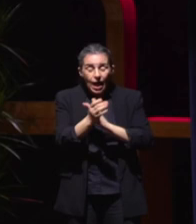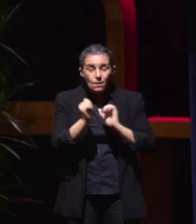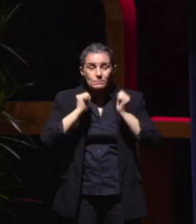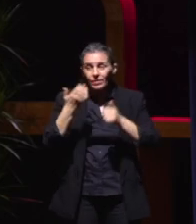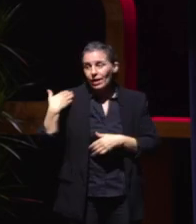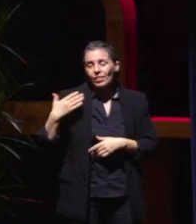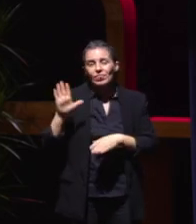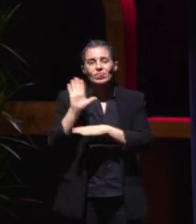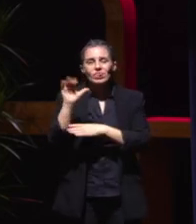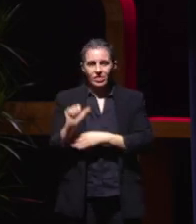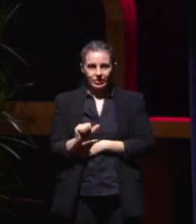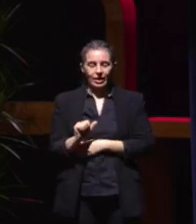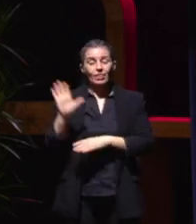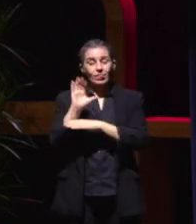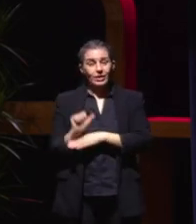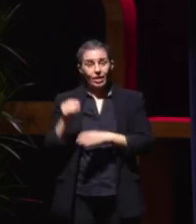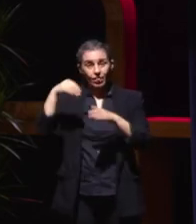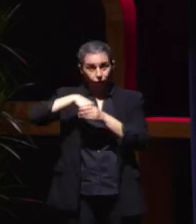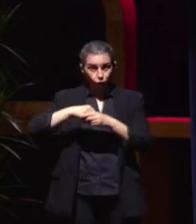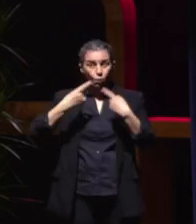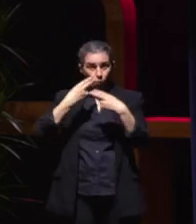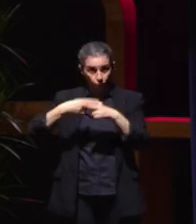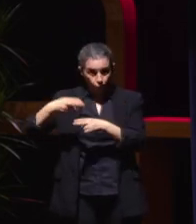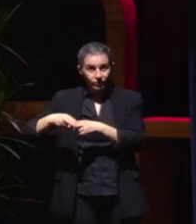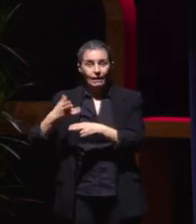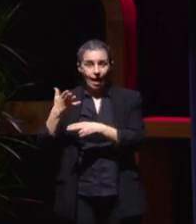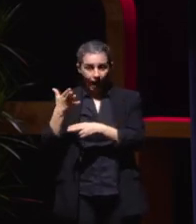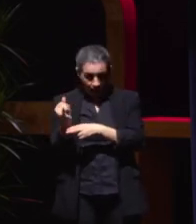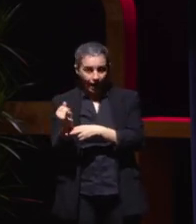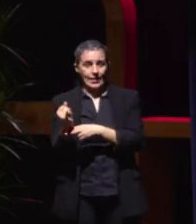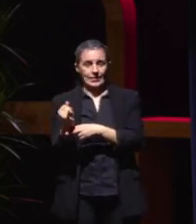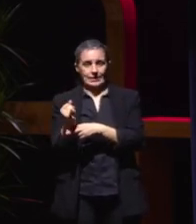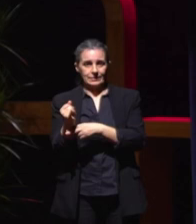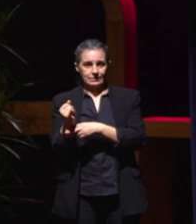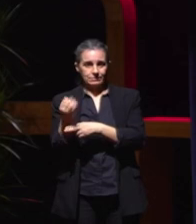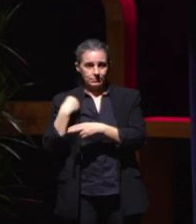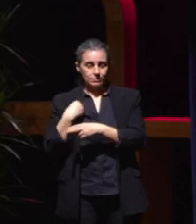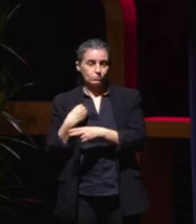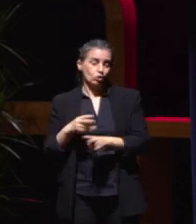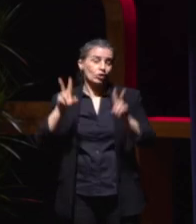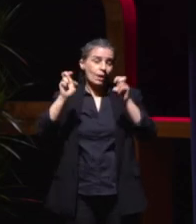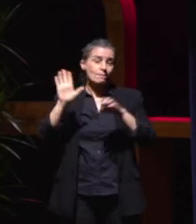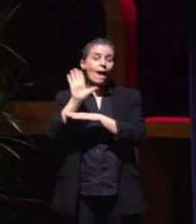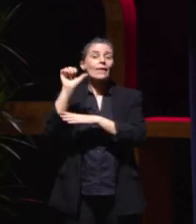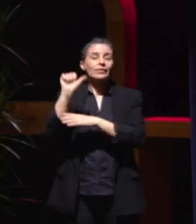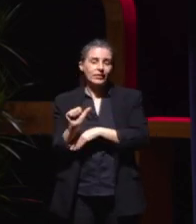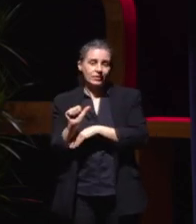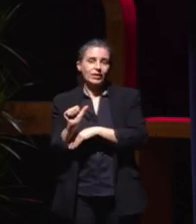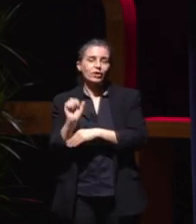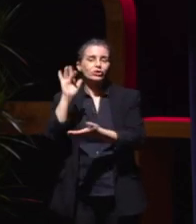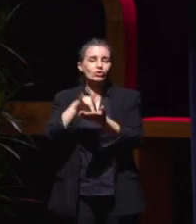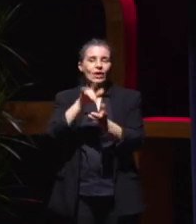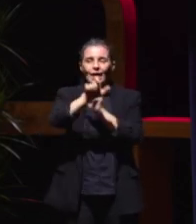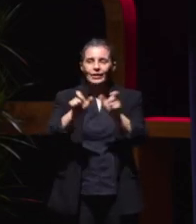No es que el cine sea política Es que es que realmente al tema cinematográfico que llega la gente